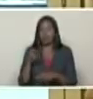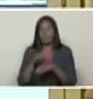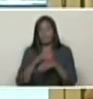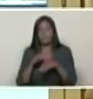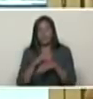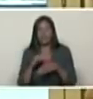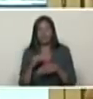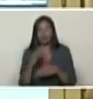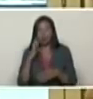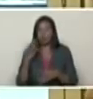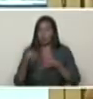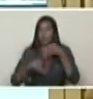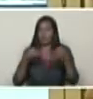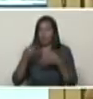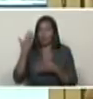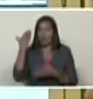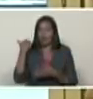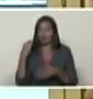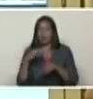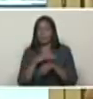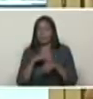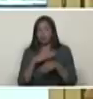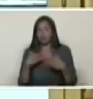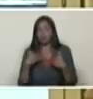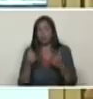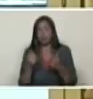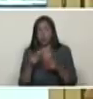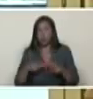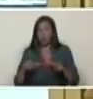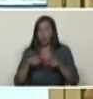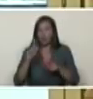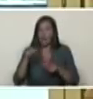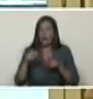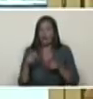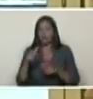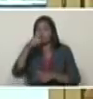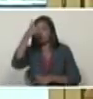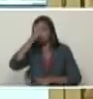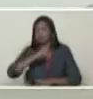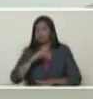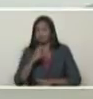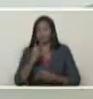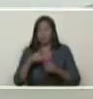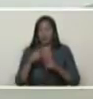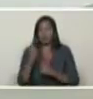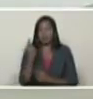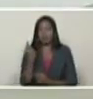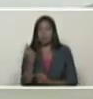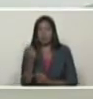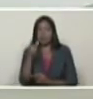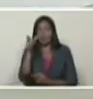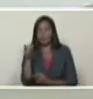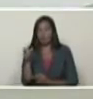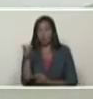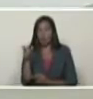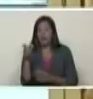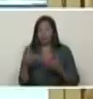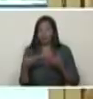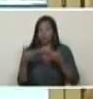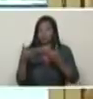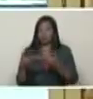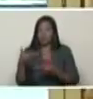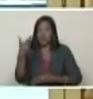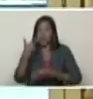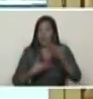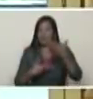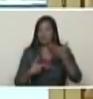Alvarado, usted me explicaba, en Venezuela hay un lugar donde se hacen estos trasplantes, pero hace falta el donante. Y en el caso de la lista